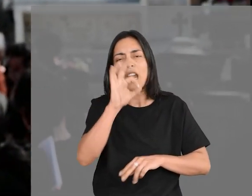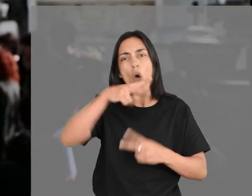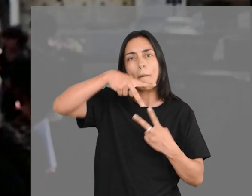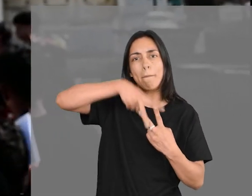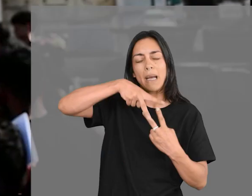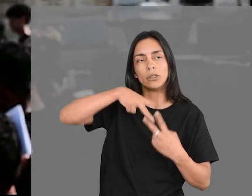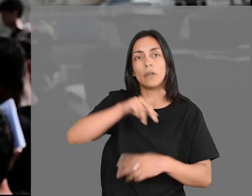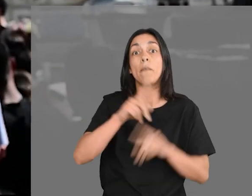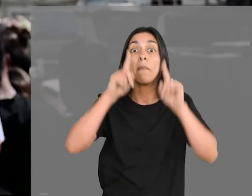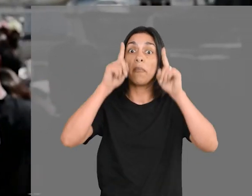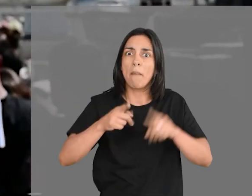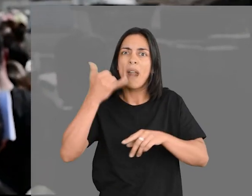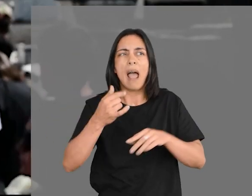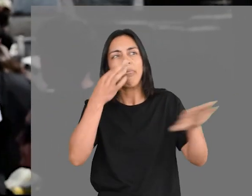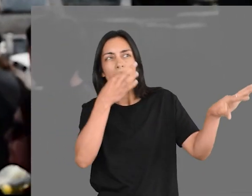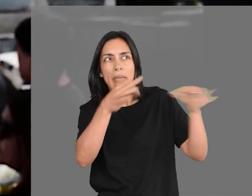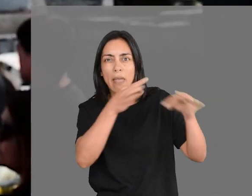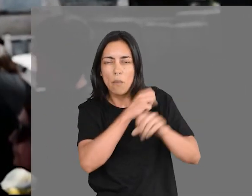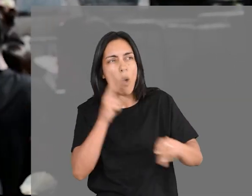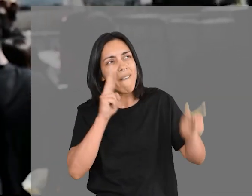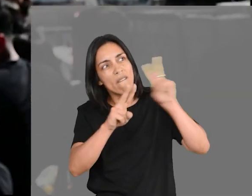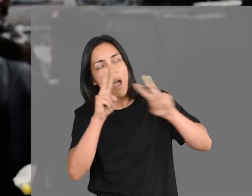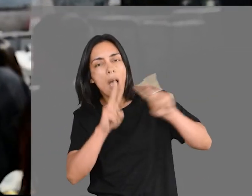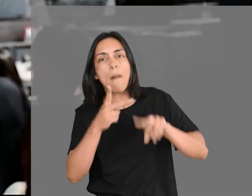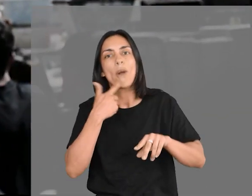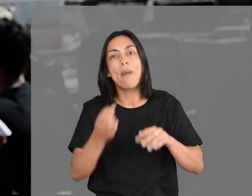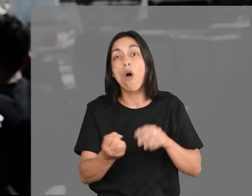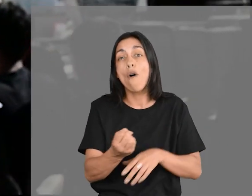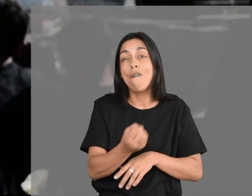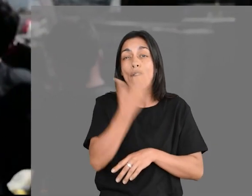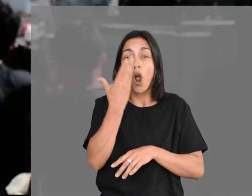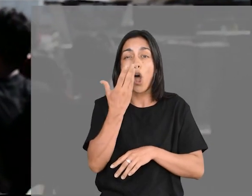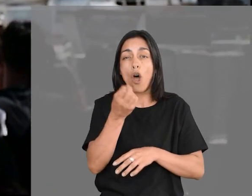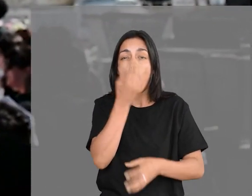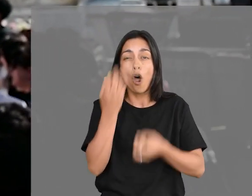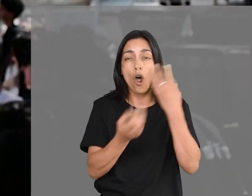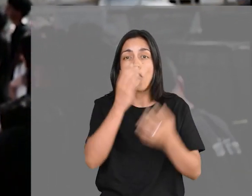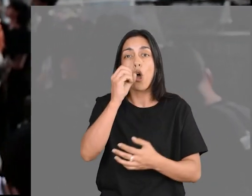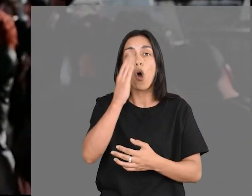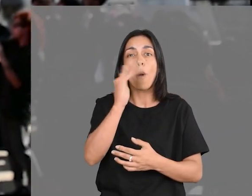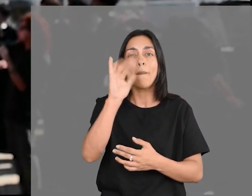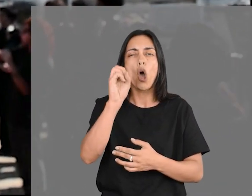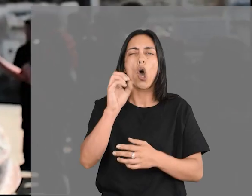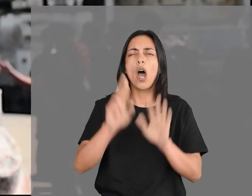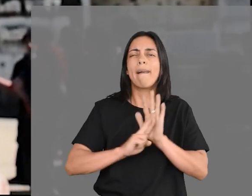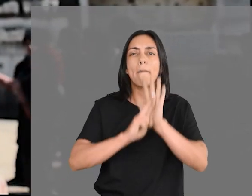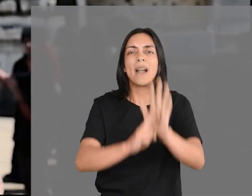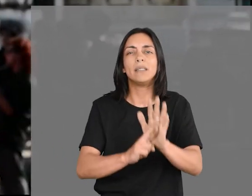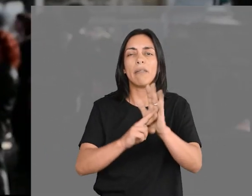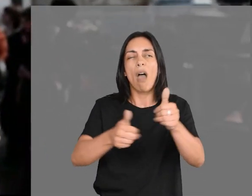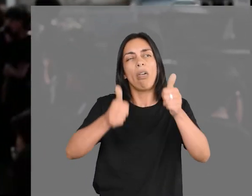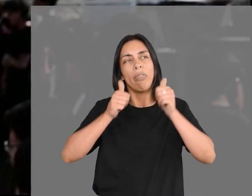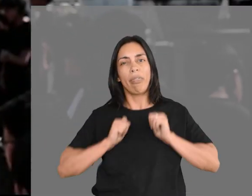También hay un par de detalles que podemos ver, por ejemplo las flores de opio que representan el letargo y también la antorcha dada vuelta que representa la